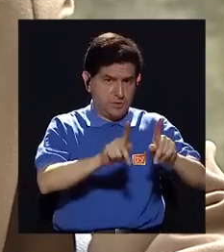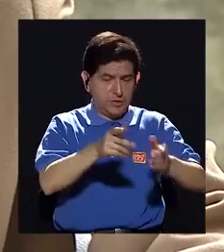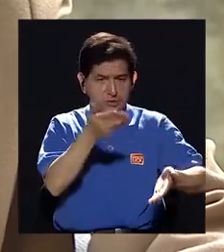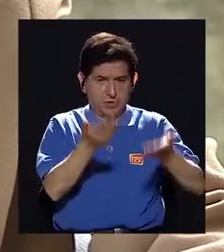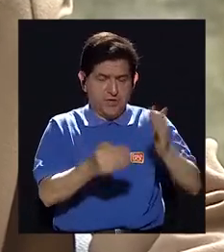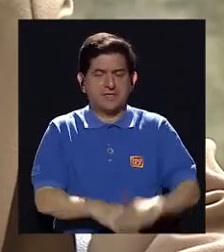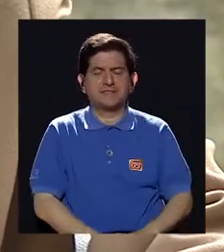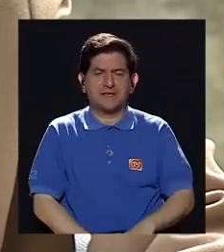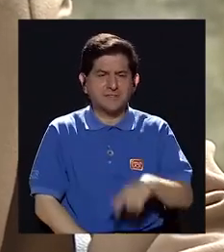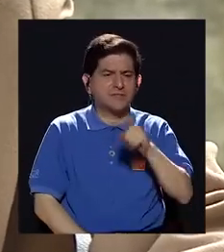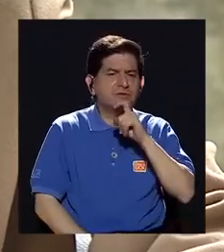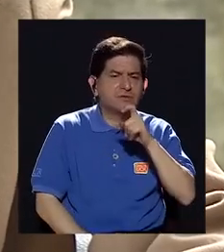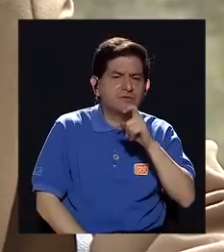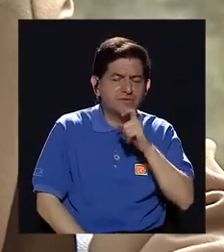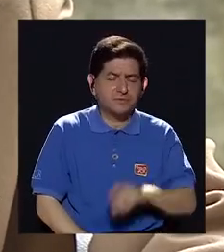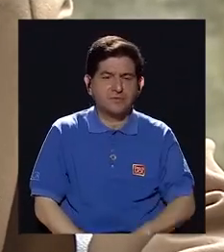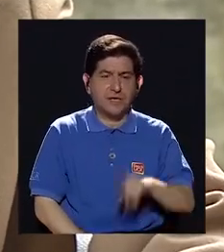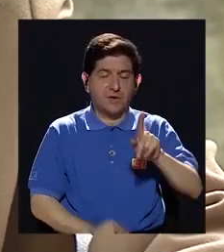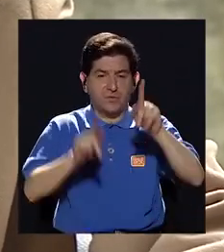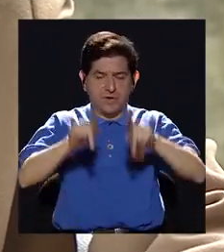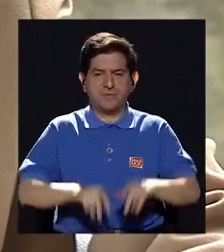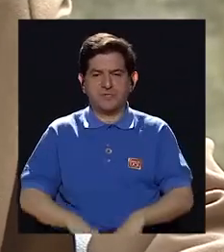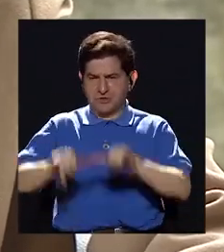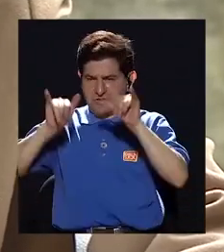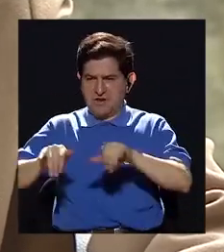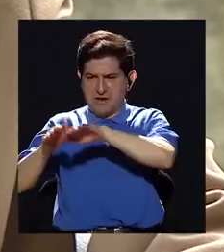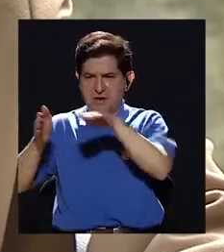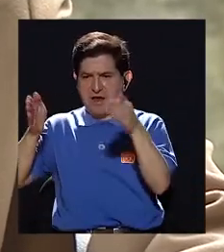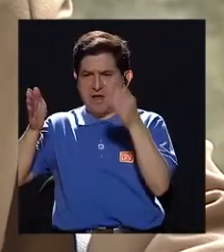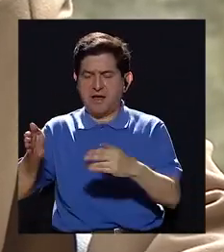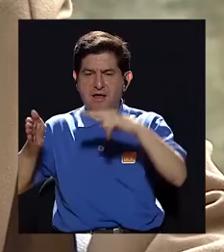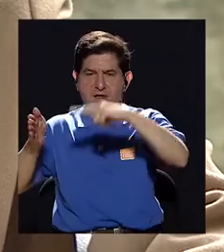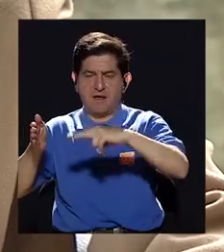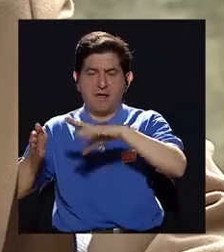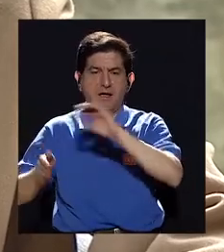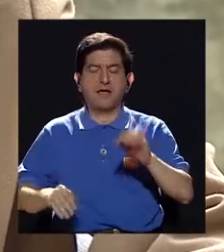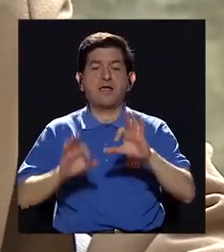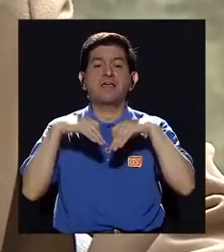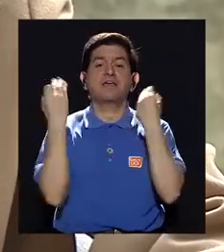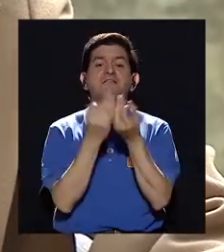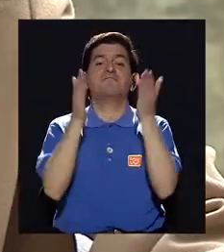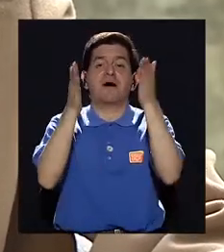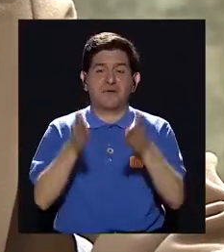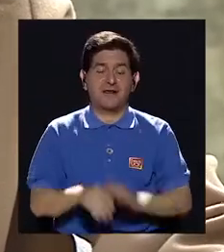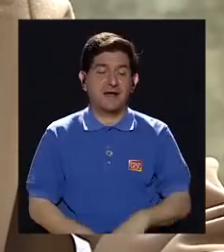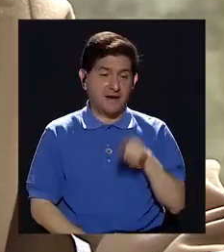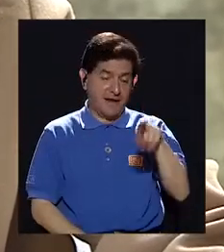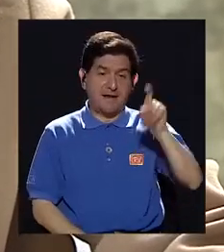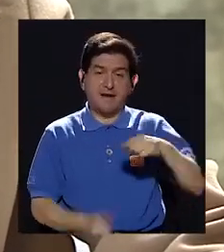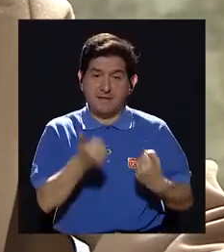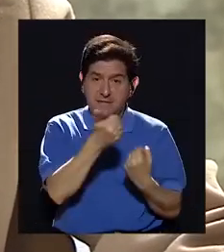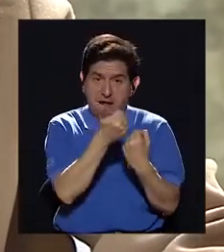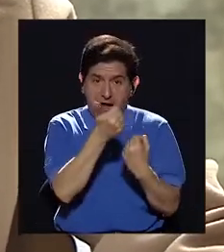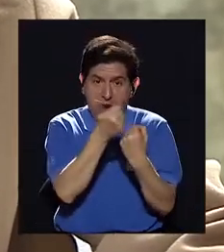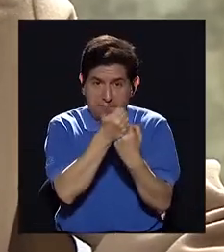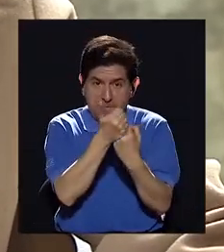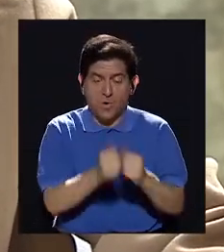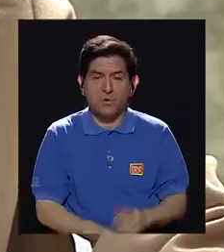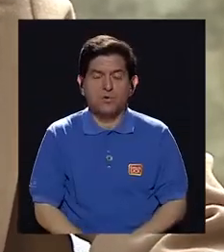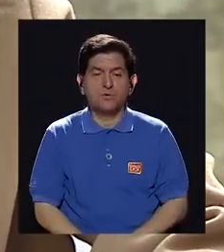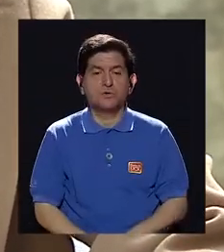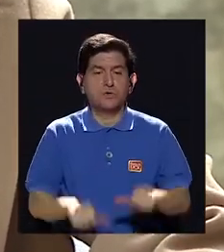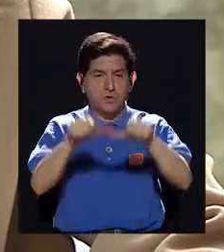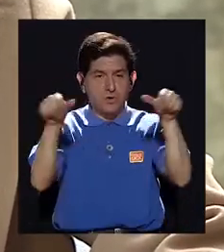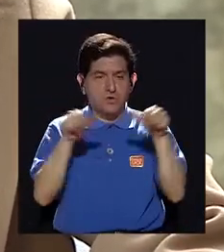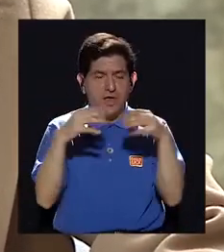personas con dificultades, la persona que está encamada y el familiar. Entiendo que ese familiar necesita apoyo de nuestro